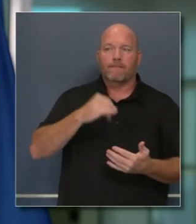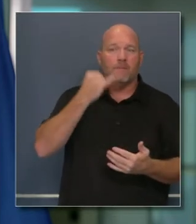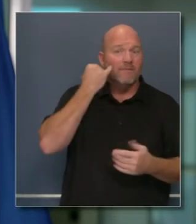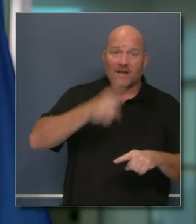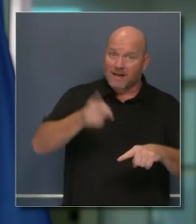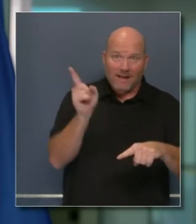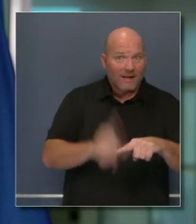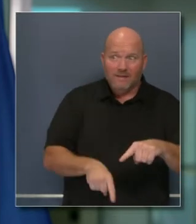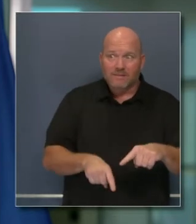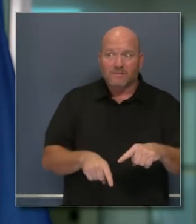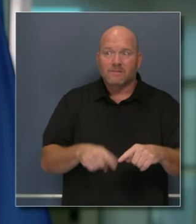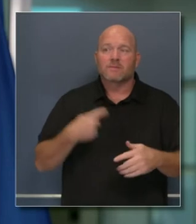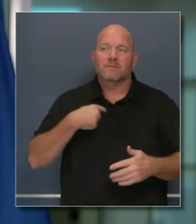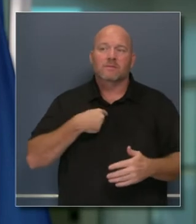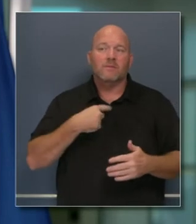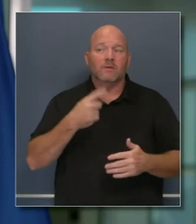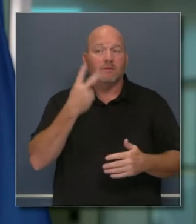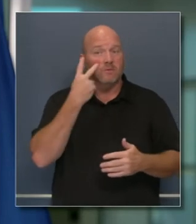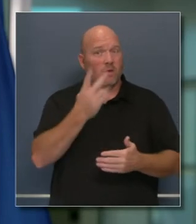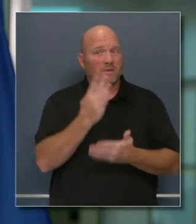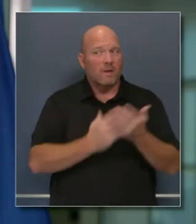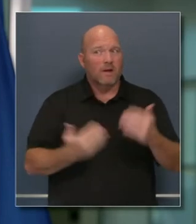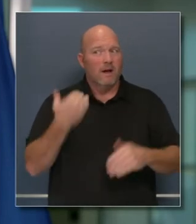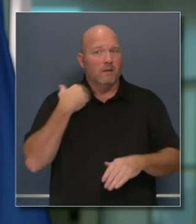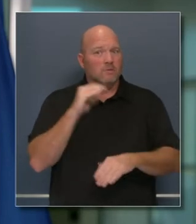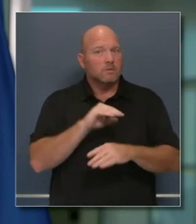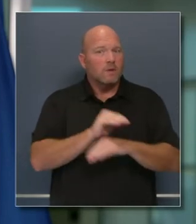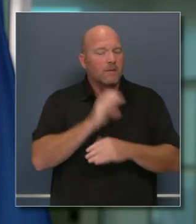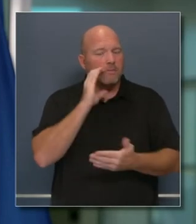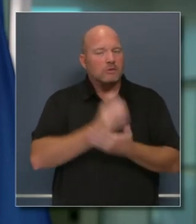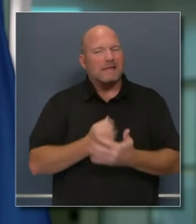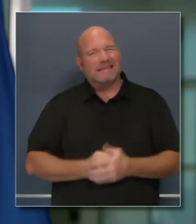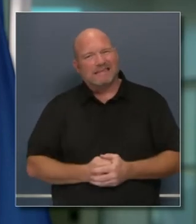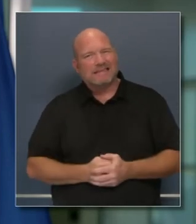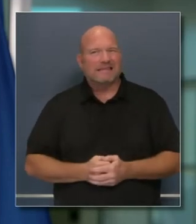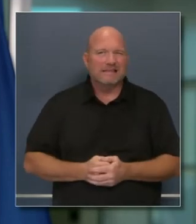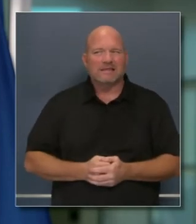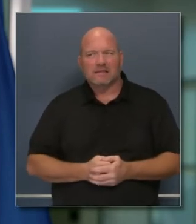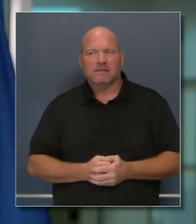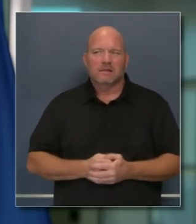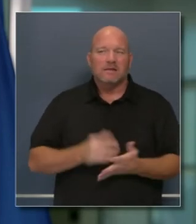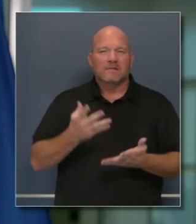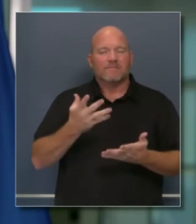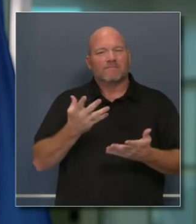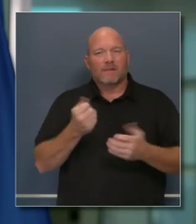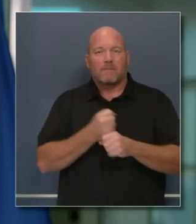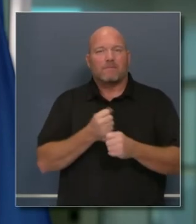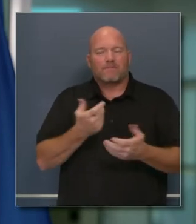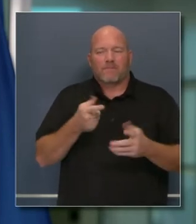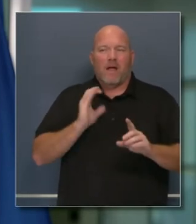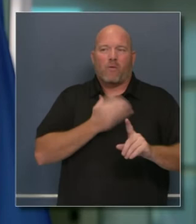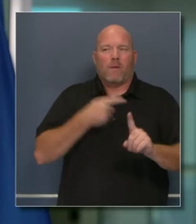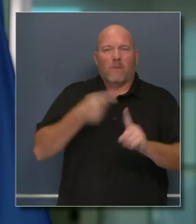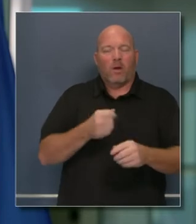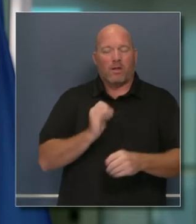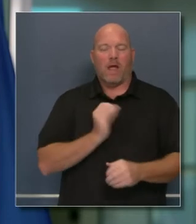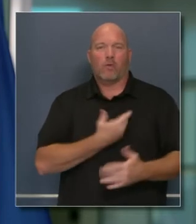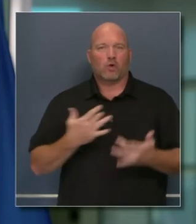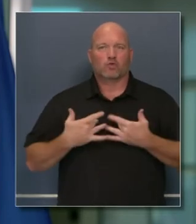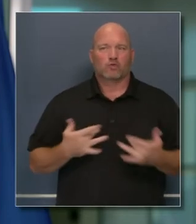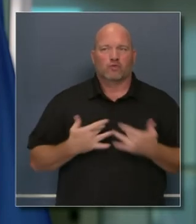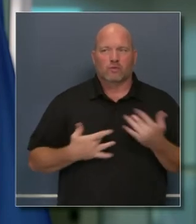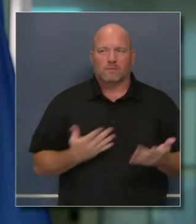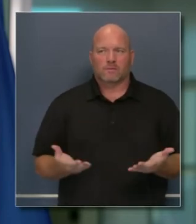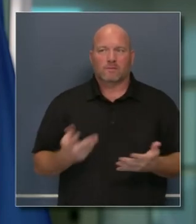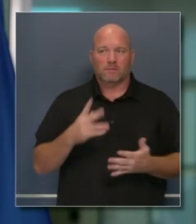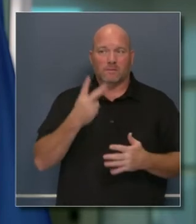con otros. Si ese no es el caso, y anoche sí vimos algunas de esas imágenes, es algo que obviamente nos preocupa